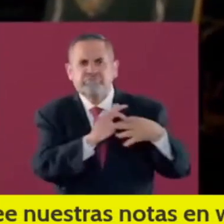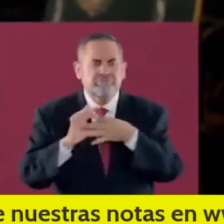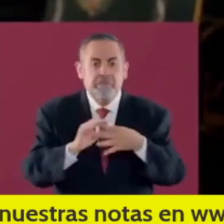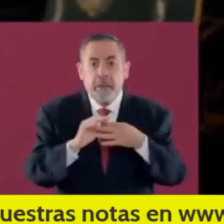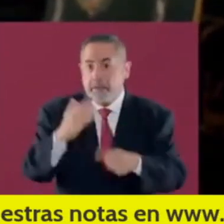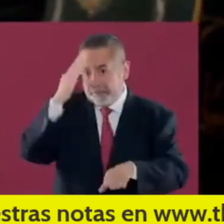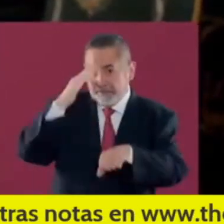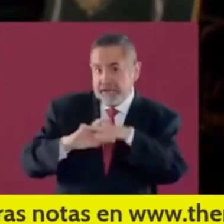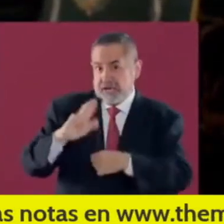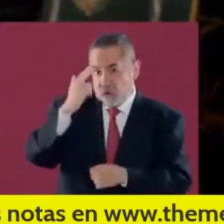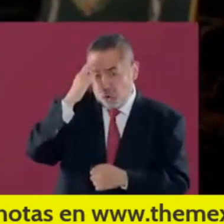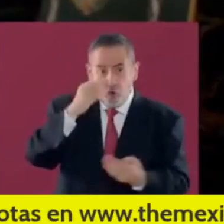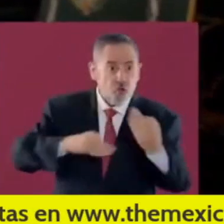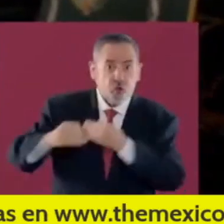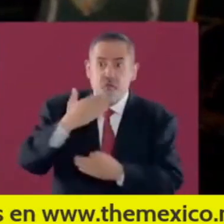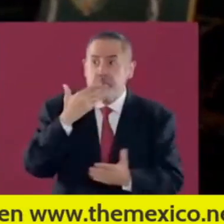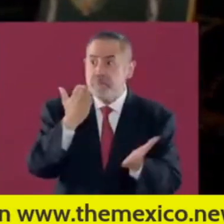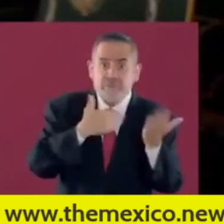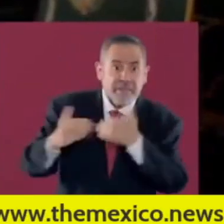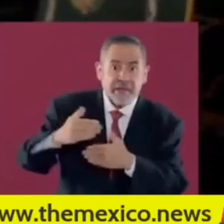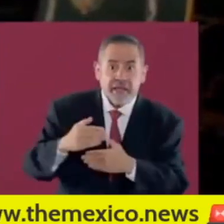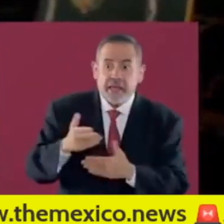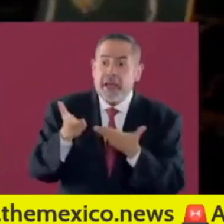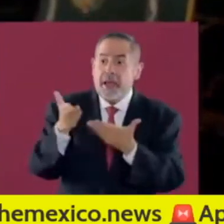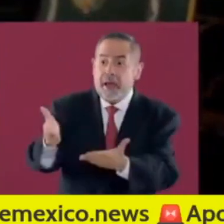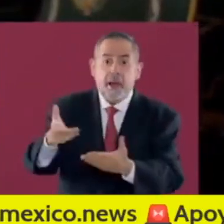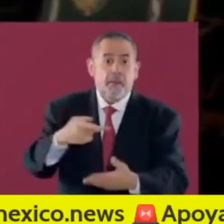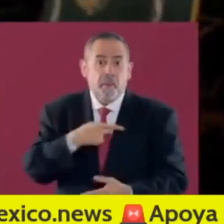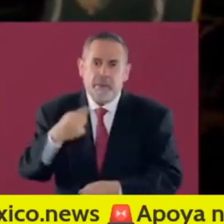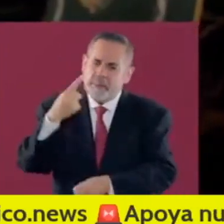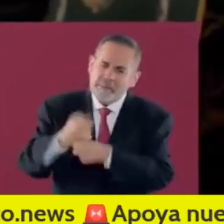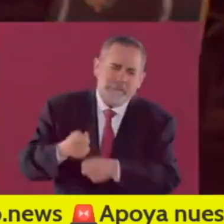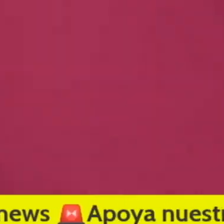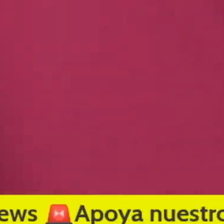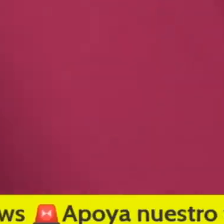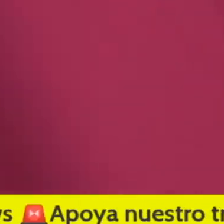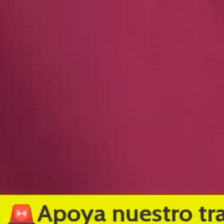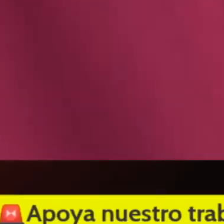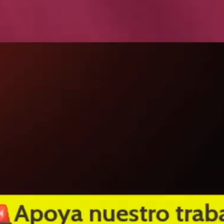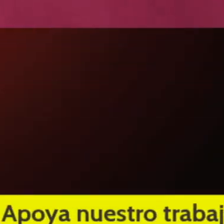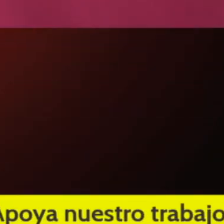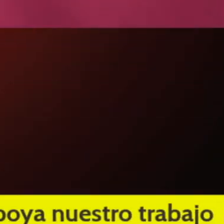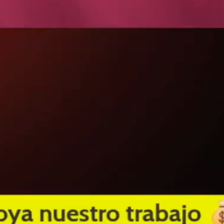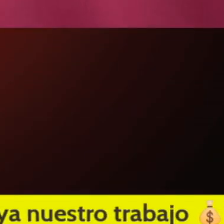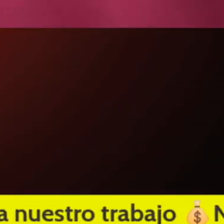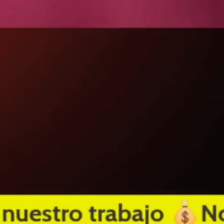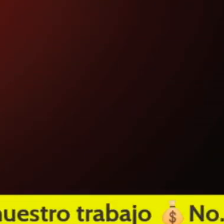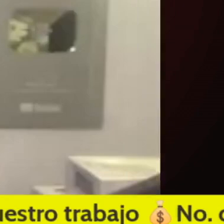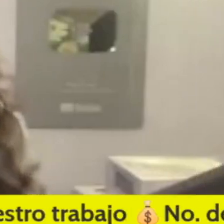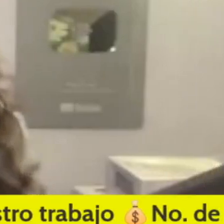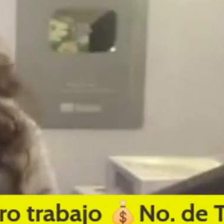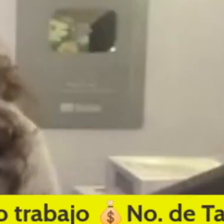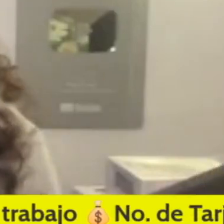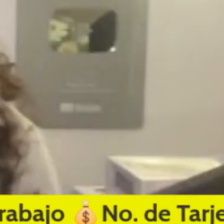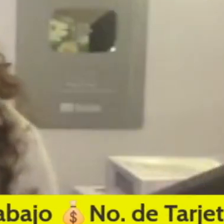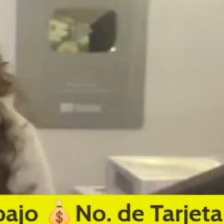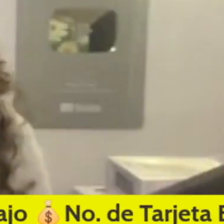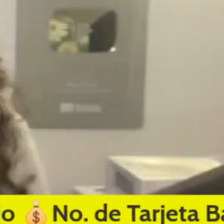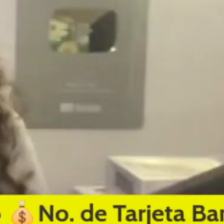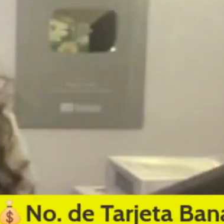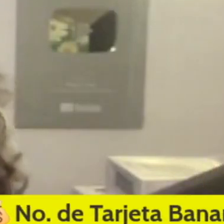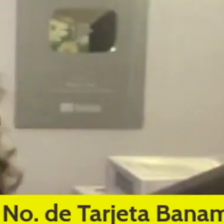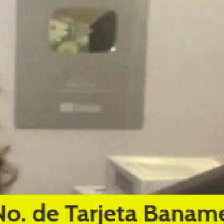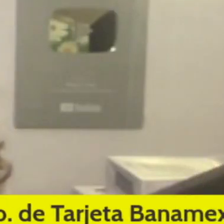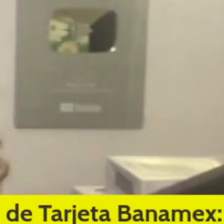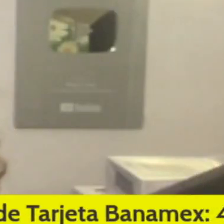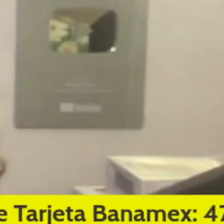Estados Unidos, pero no olvidamos que por el bien de todos, primero los pobres. Quinto informe, Gobierno de México. Ahí está. Estos